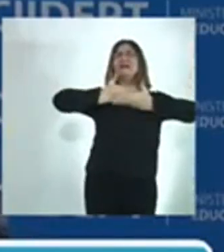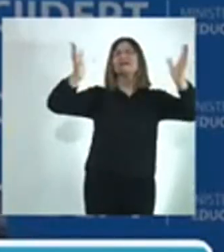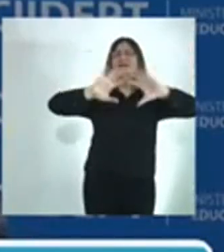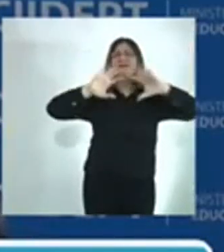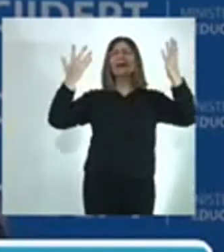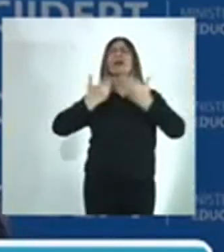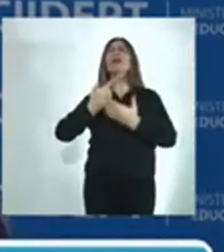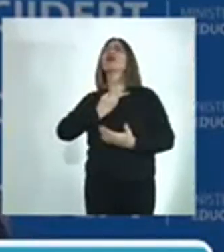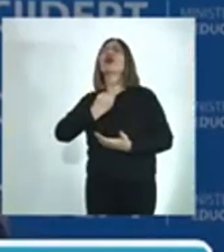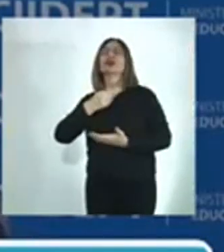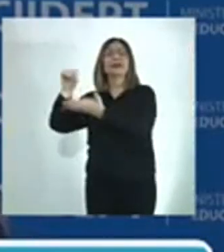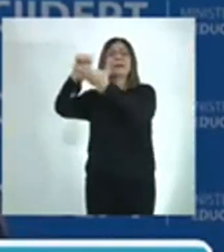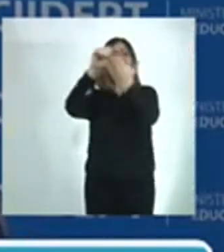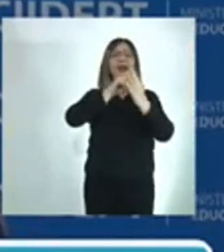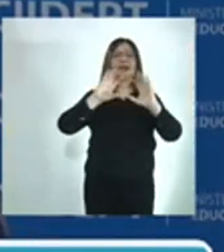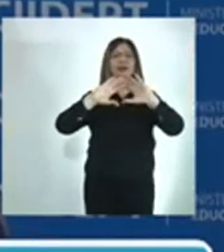Tucumán.